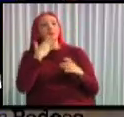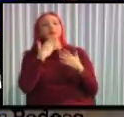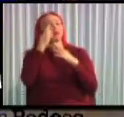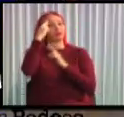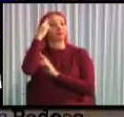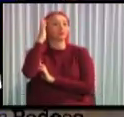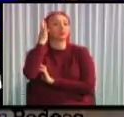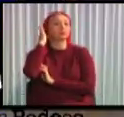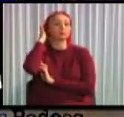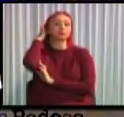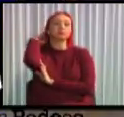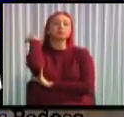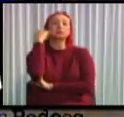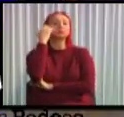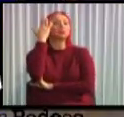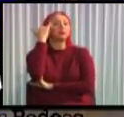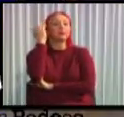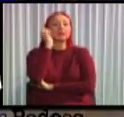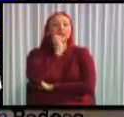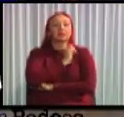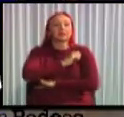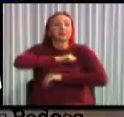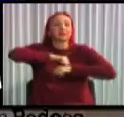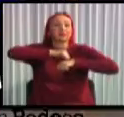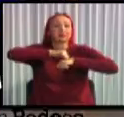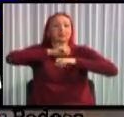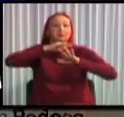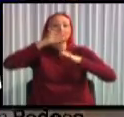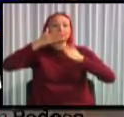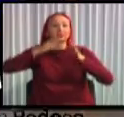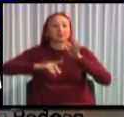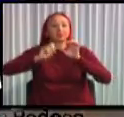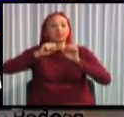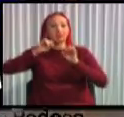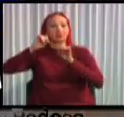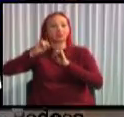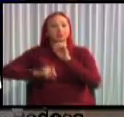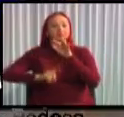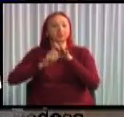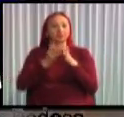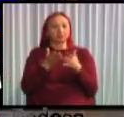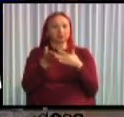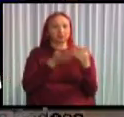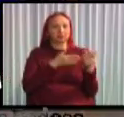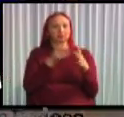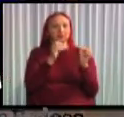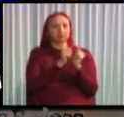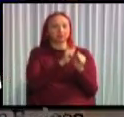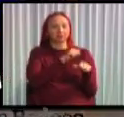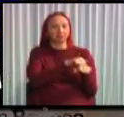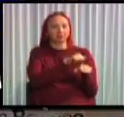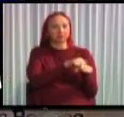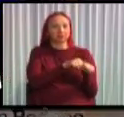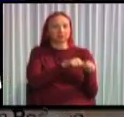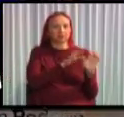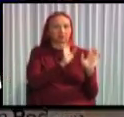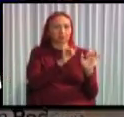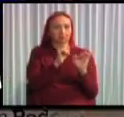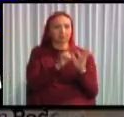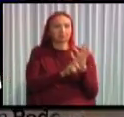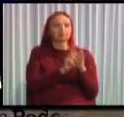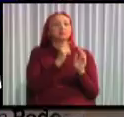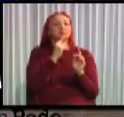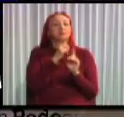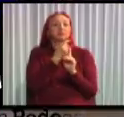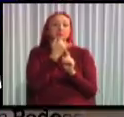razón. O sea, no había piedra, no había... Con cualquier cosa se jugaba, se pateaba lo que fuera. Hasta con piedra se jugaba. Lo